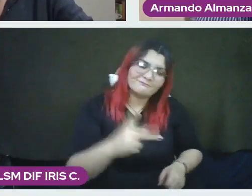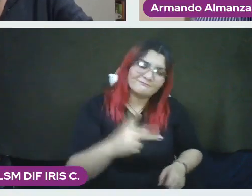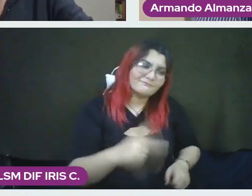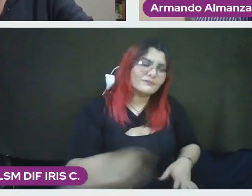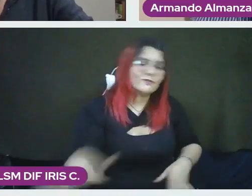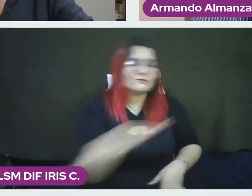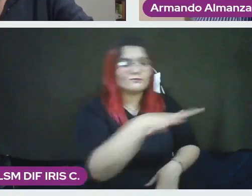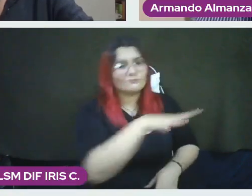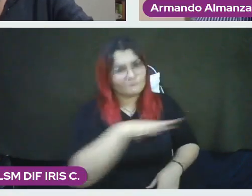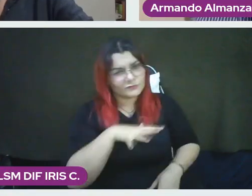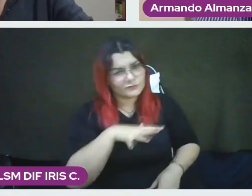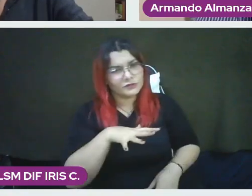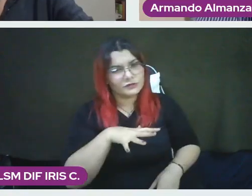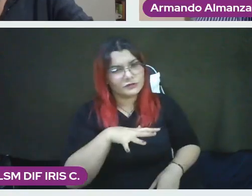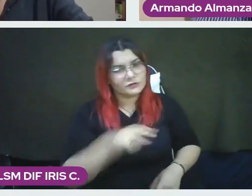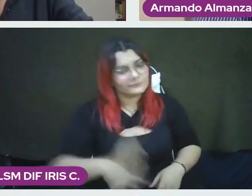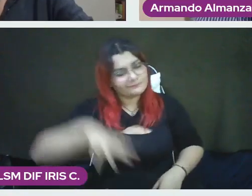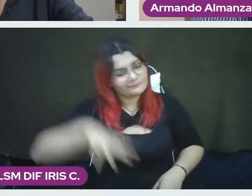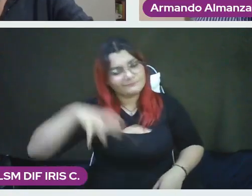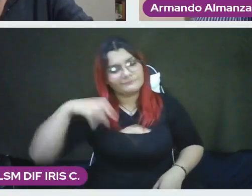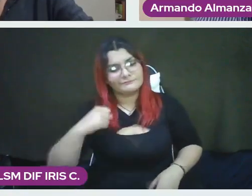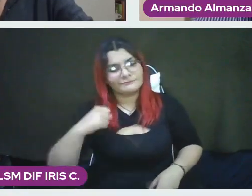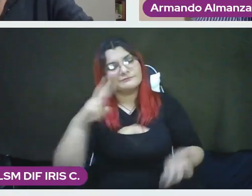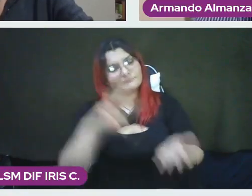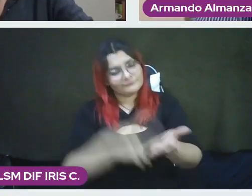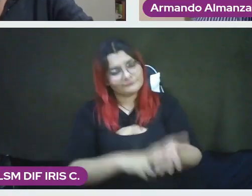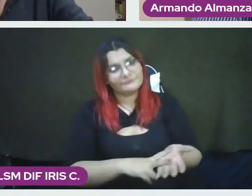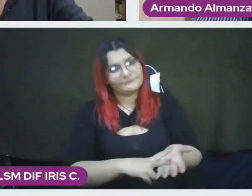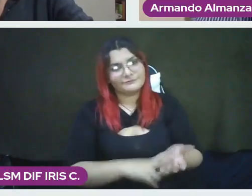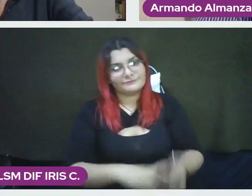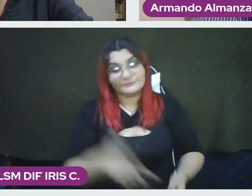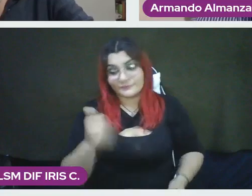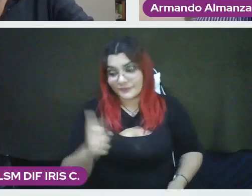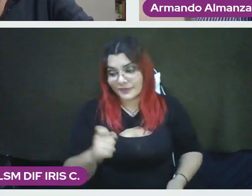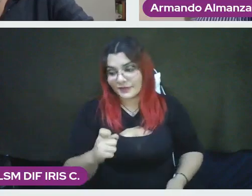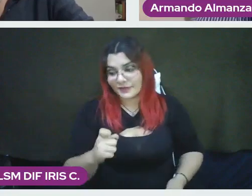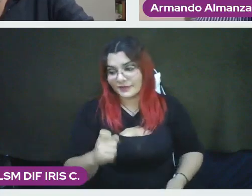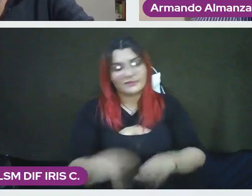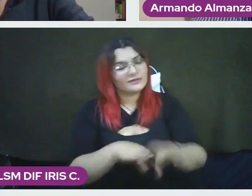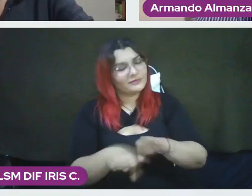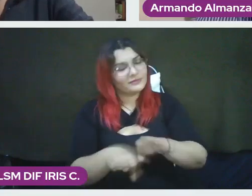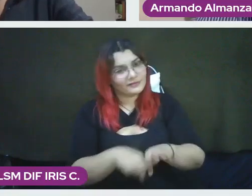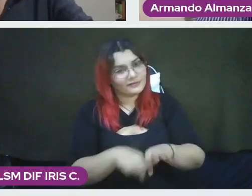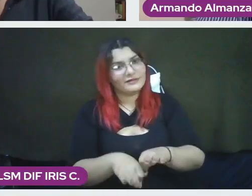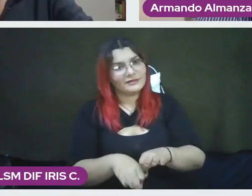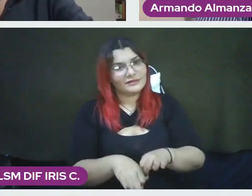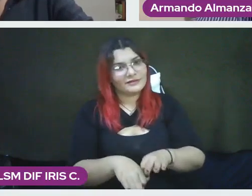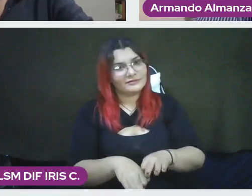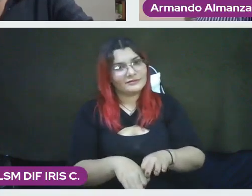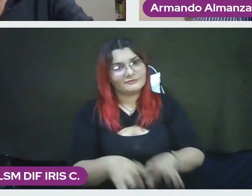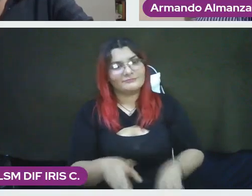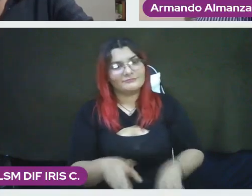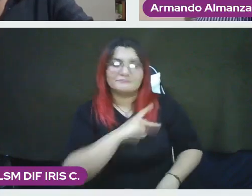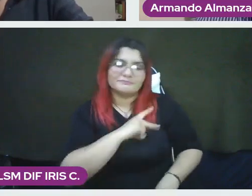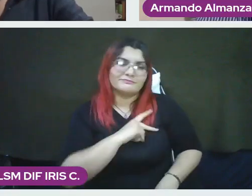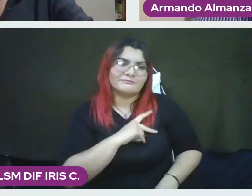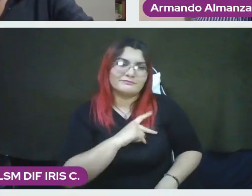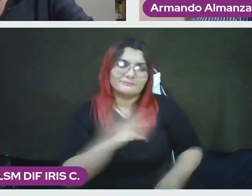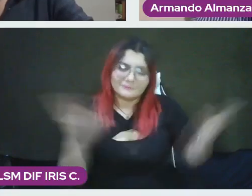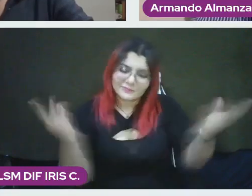y eso pues depende de lo que cada uno hagamos para hacerlo posible. Nos vemos la próxima semana. Que